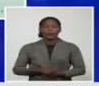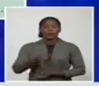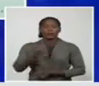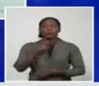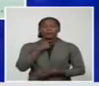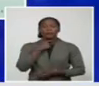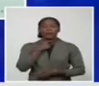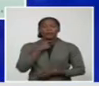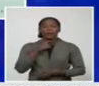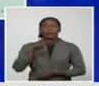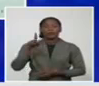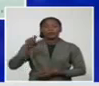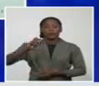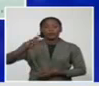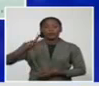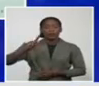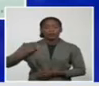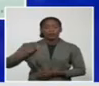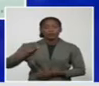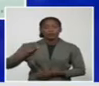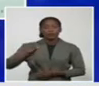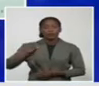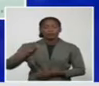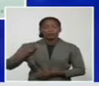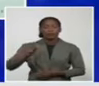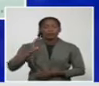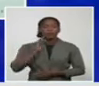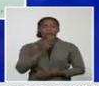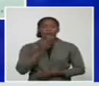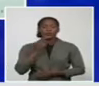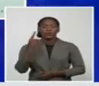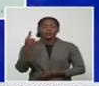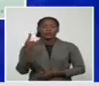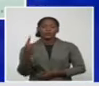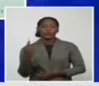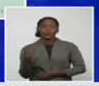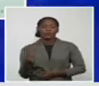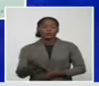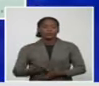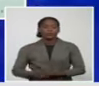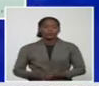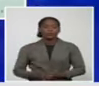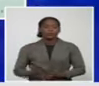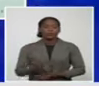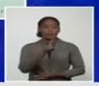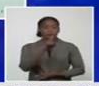y Martí con un caso autóctono cada uno. Cienfuegos